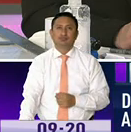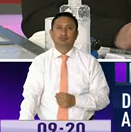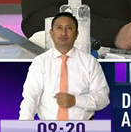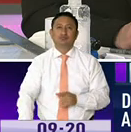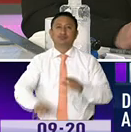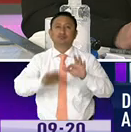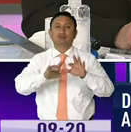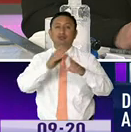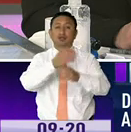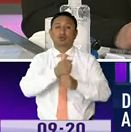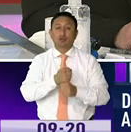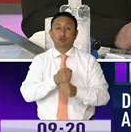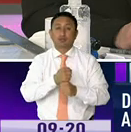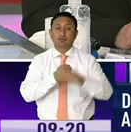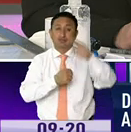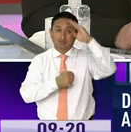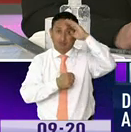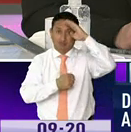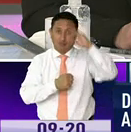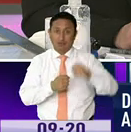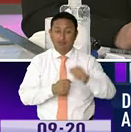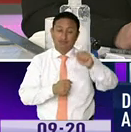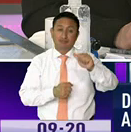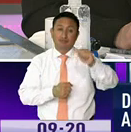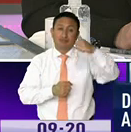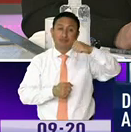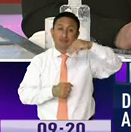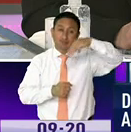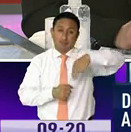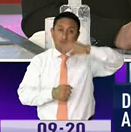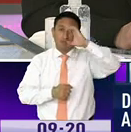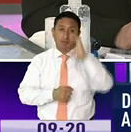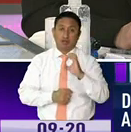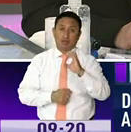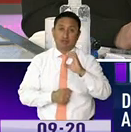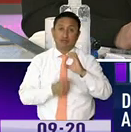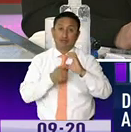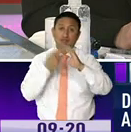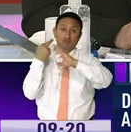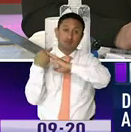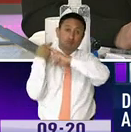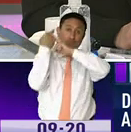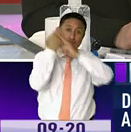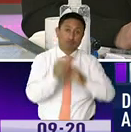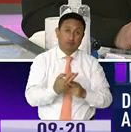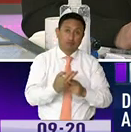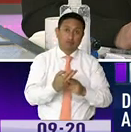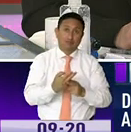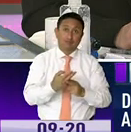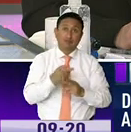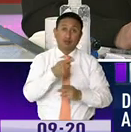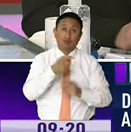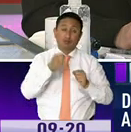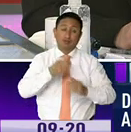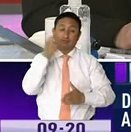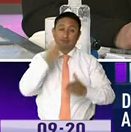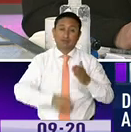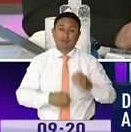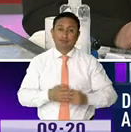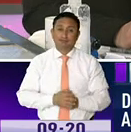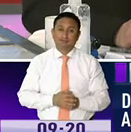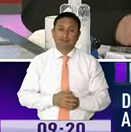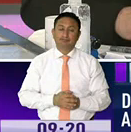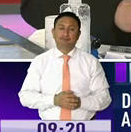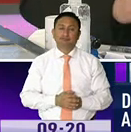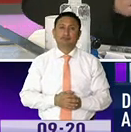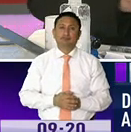Secretaría de Seguridad y la Agencia Metropolitana de Control, que tiene todo el poder sancionatorio para hacer